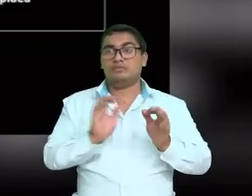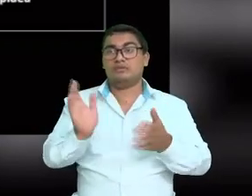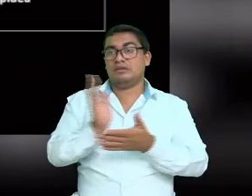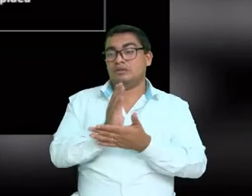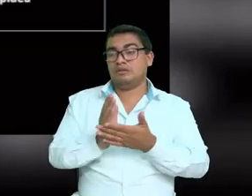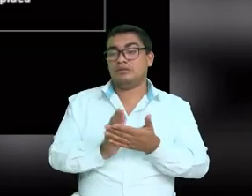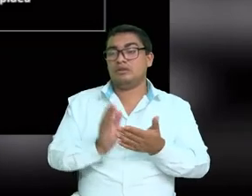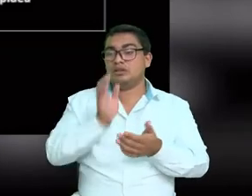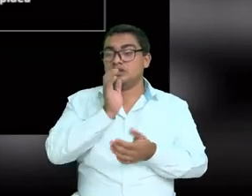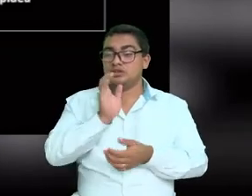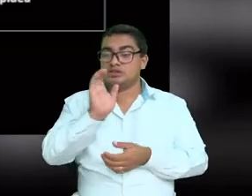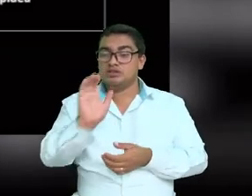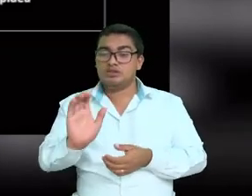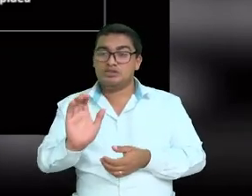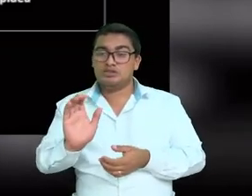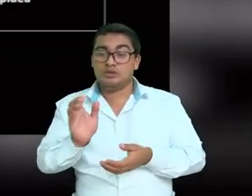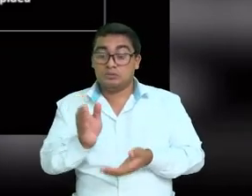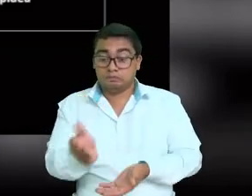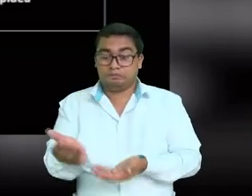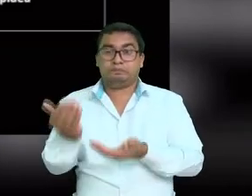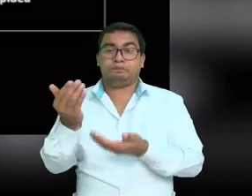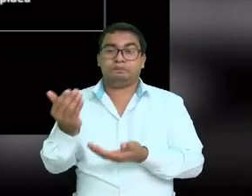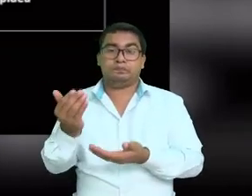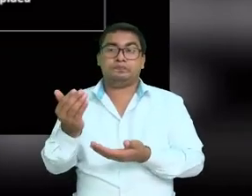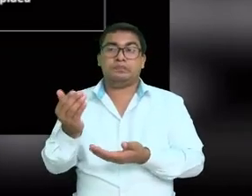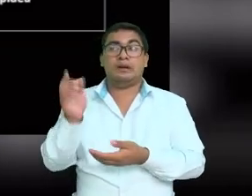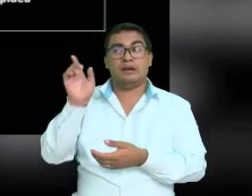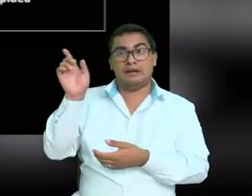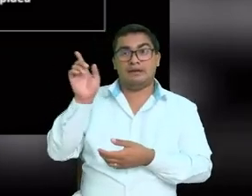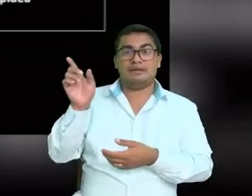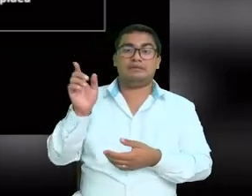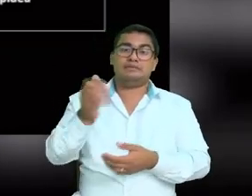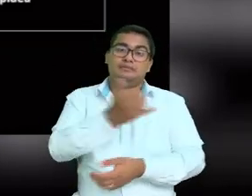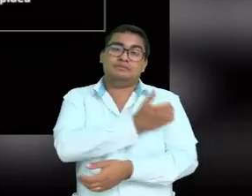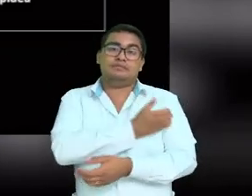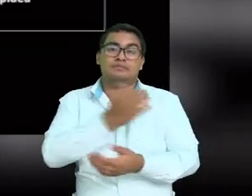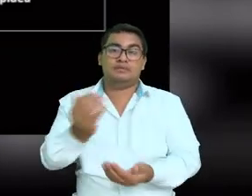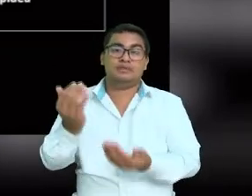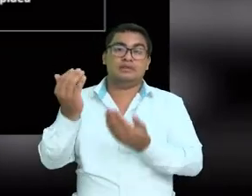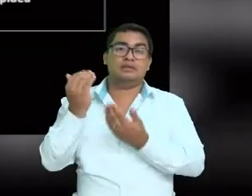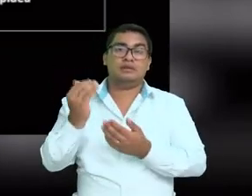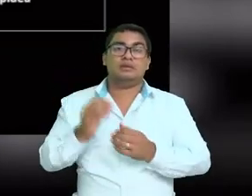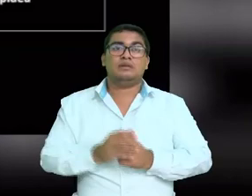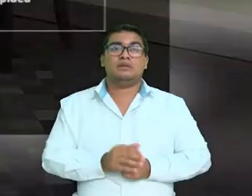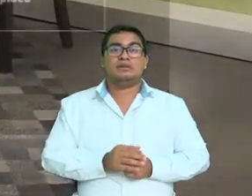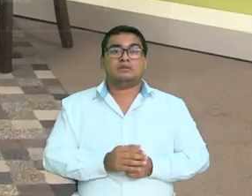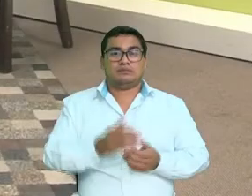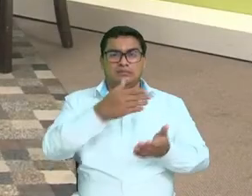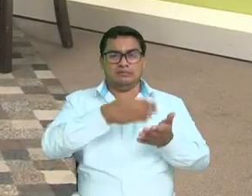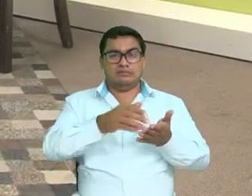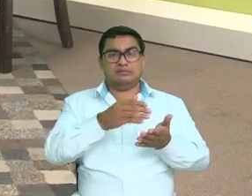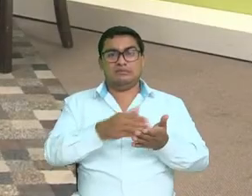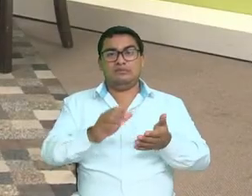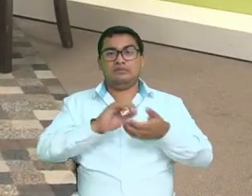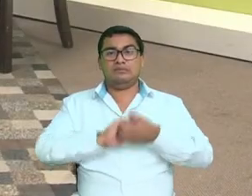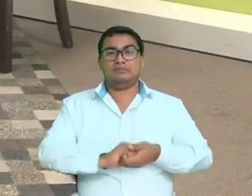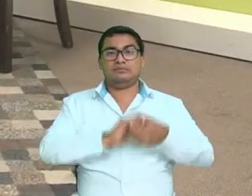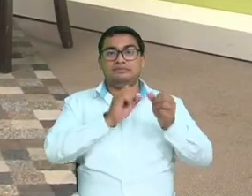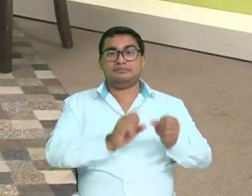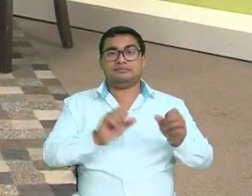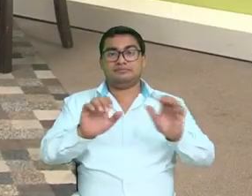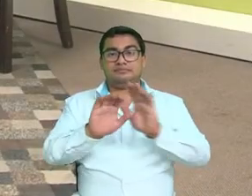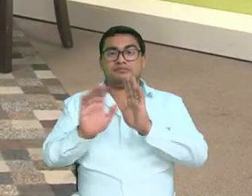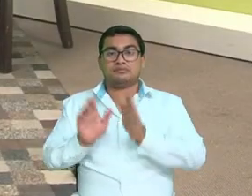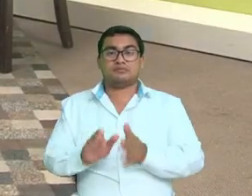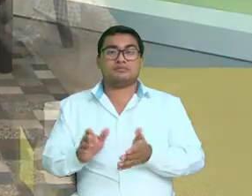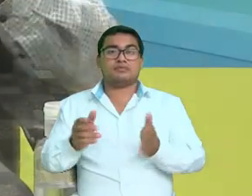que es lo que nosotros resolvemos en el Centro Pediátrico del Corazón. En lenguaje sencillo, para que nuestros amigos televidentes comprendan, son